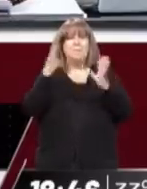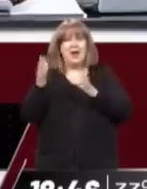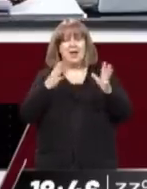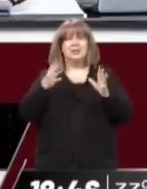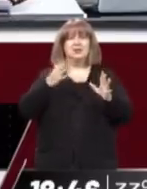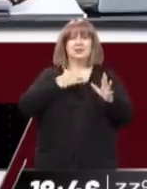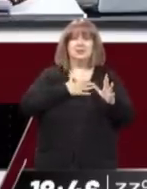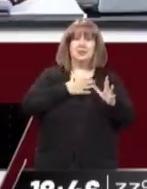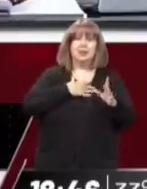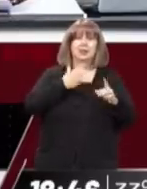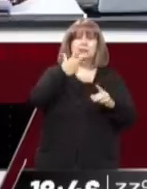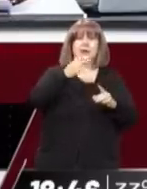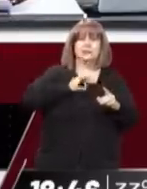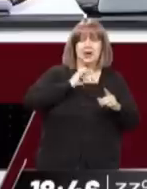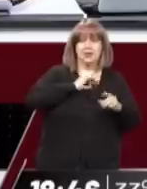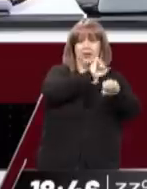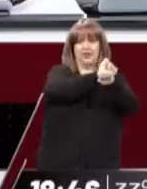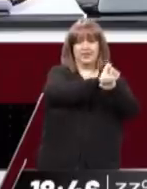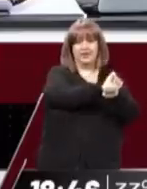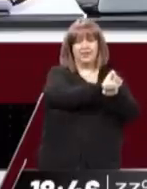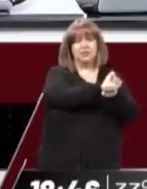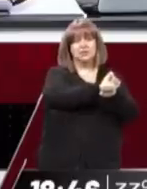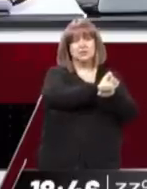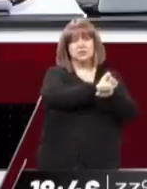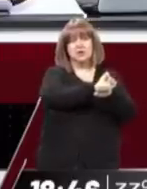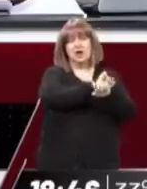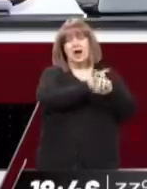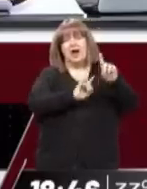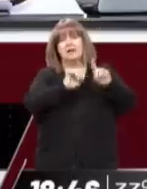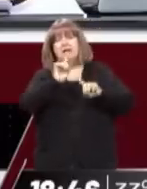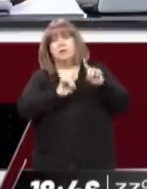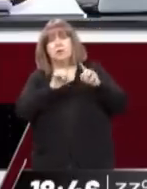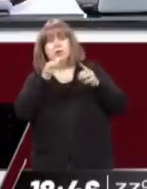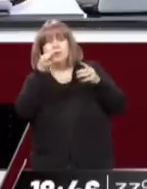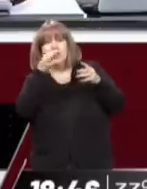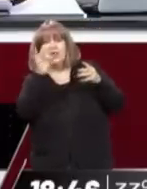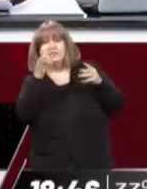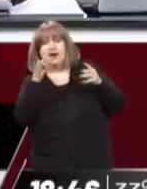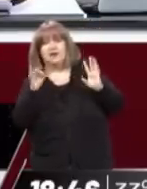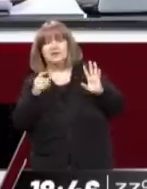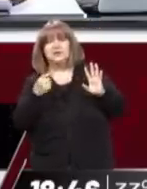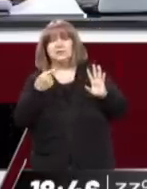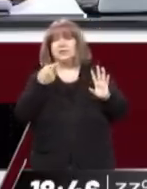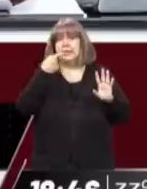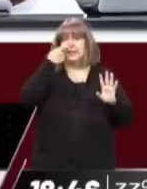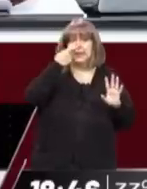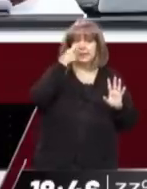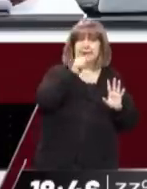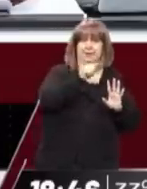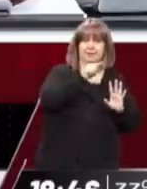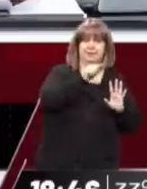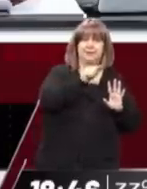recrudecimiento después de 3 años. Y hay algunas cosas, algunos detalles que son interesantes. En principio, decirles que